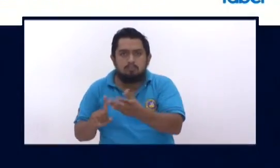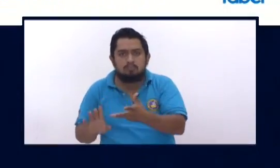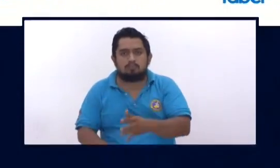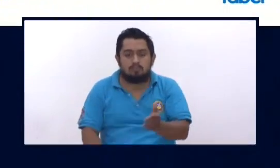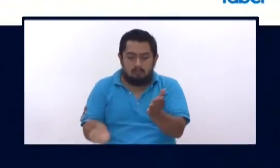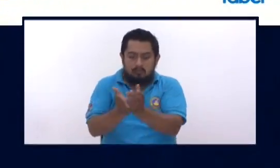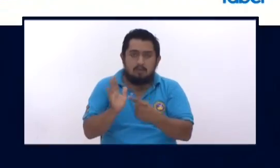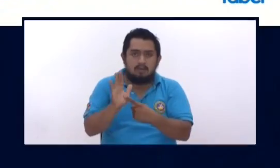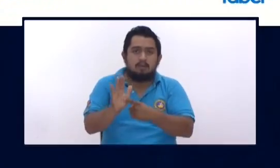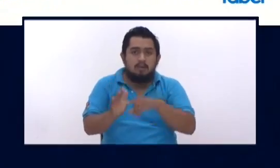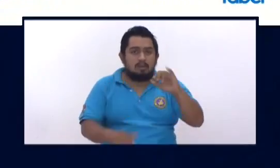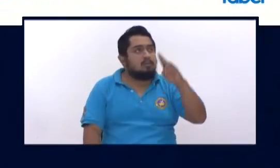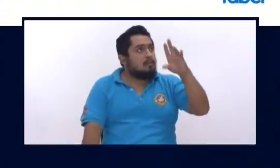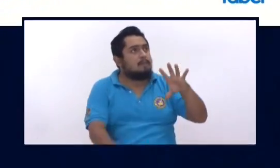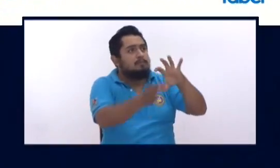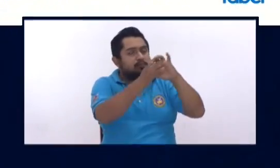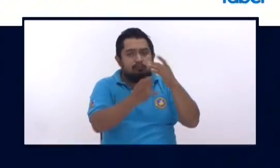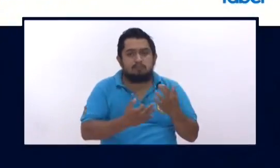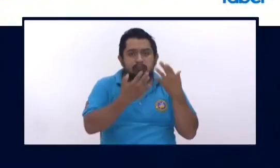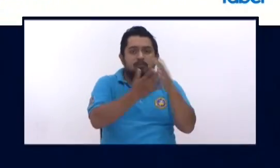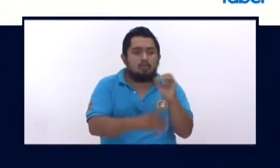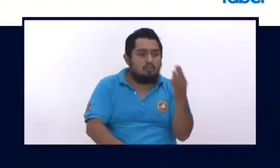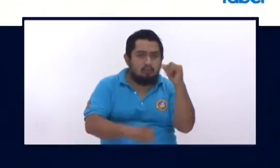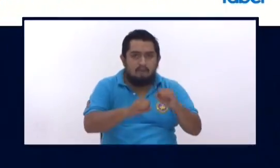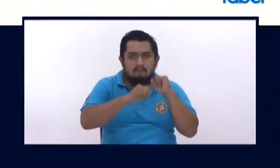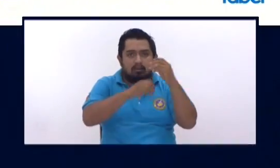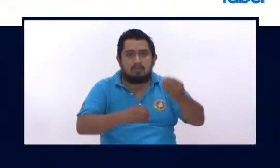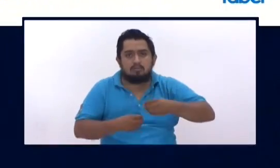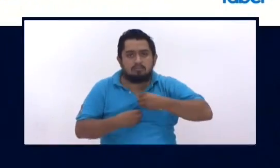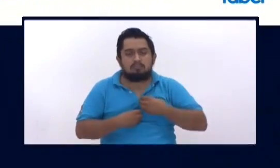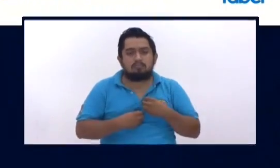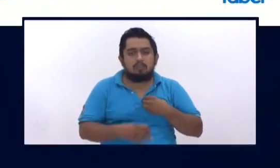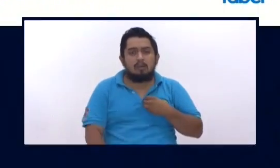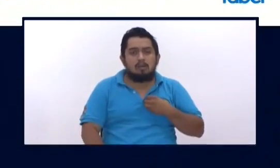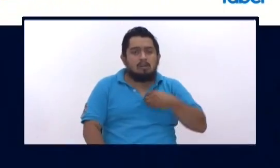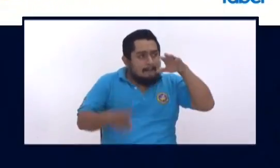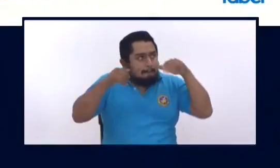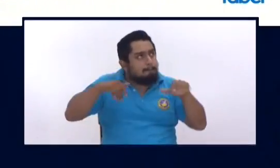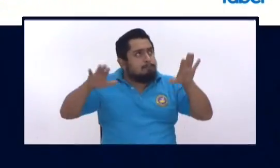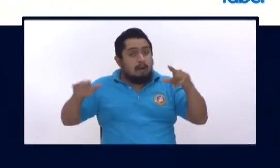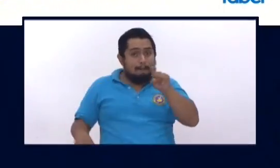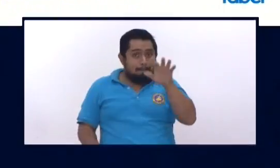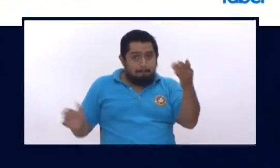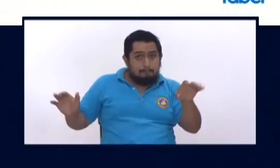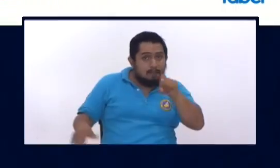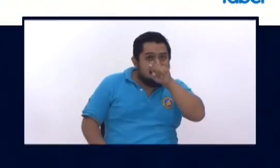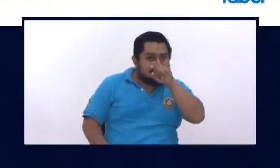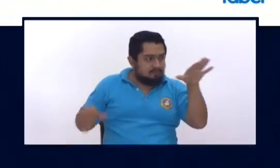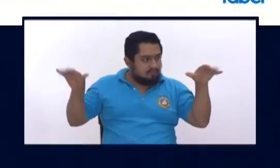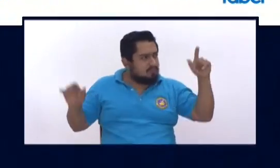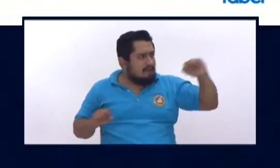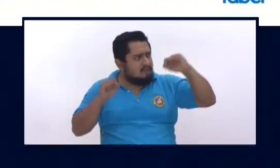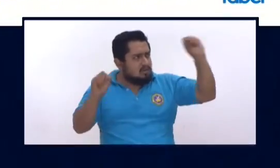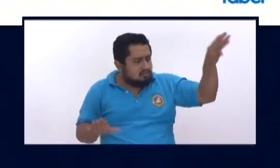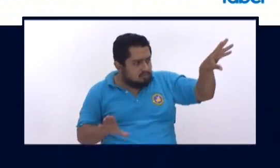pero los que esperan en jehová tendrán nuevas fuerzas punto y coma una afirmación más levantarán alas como las águilas miren bien para acá